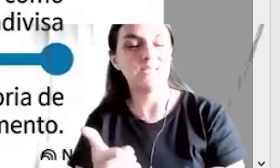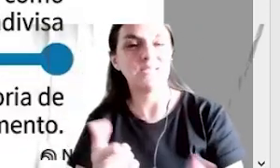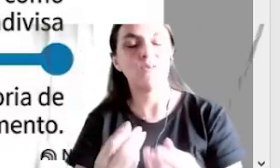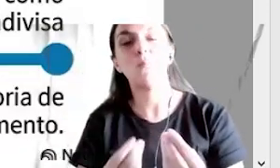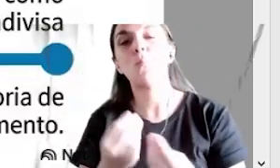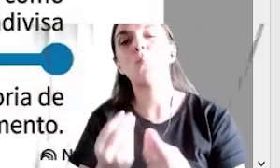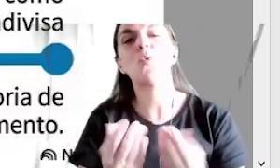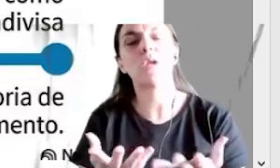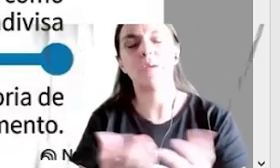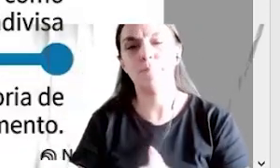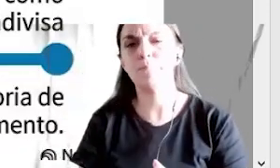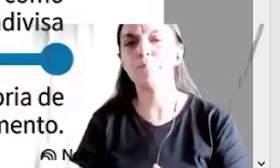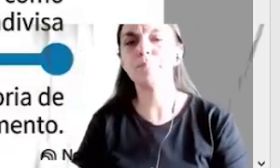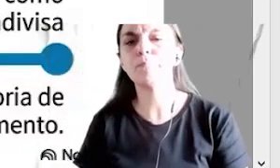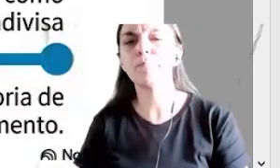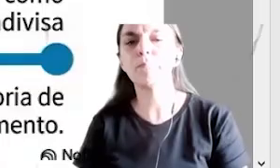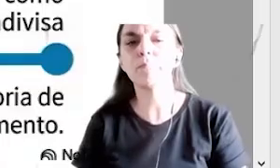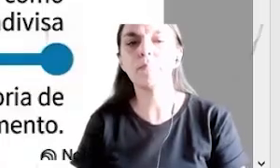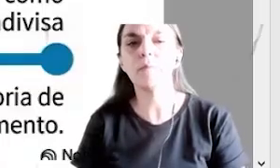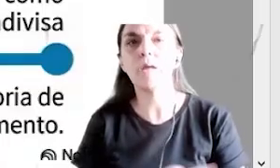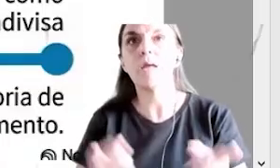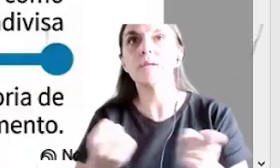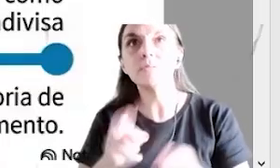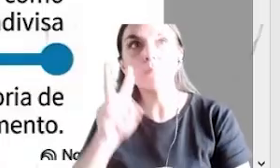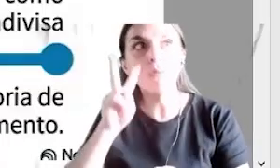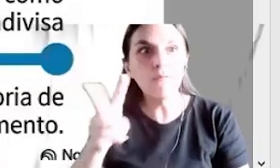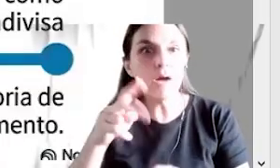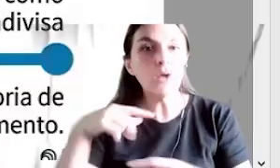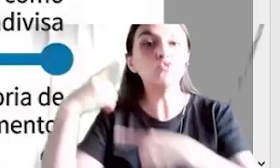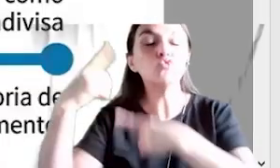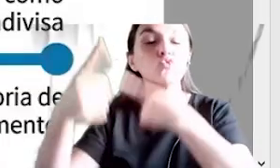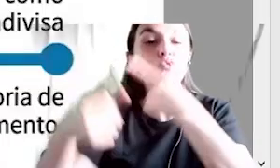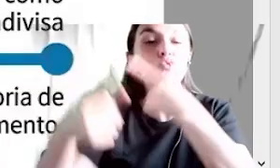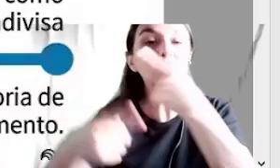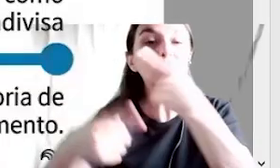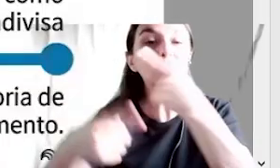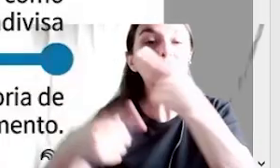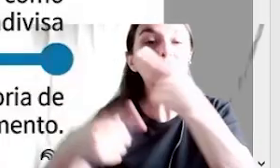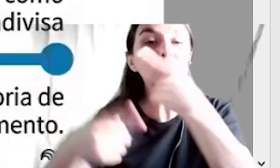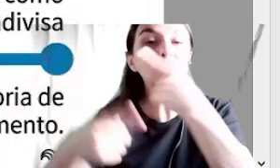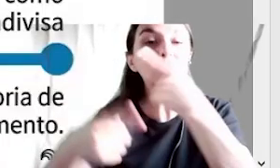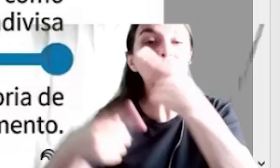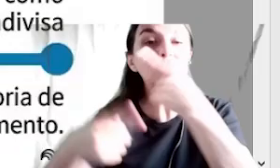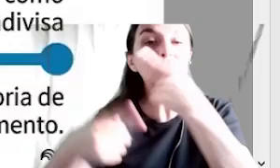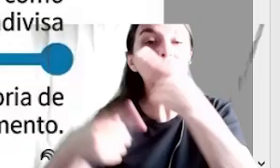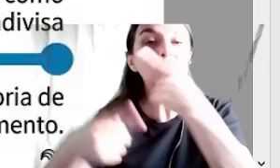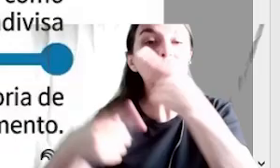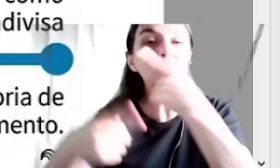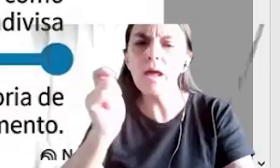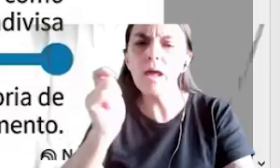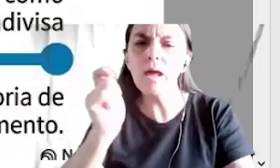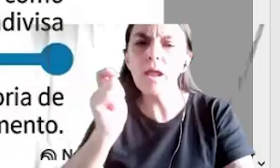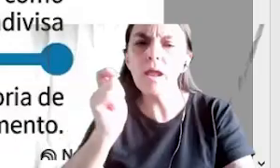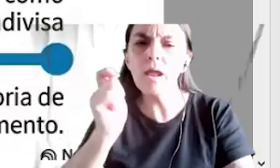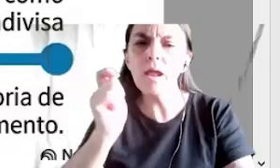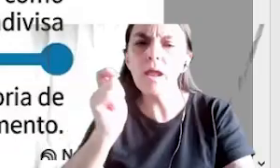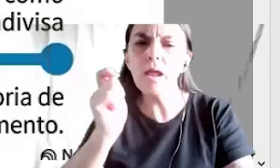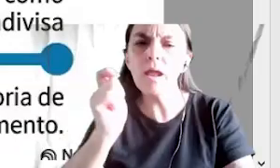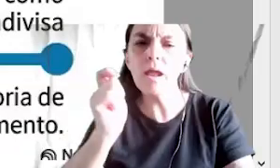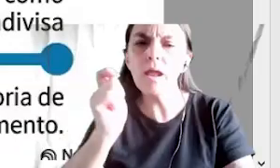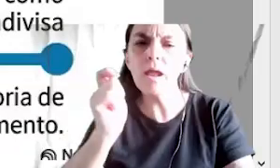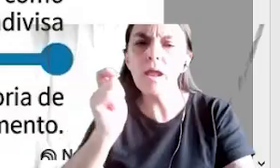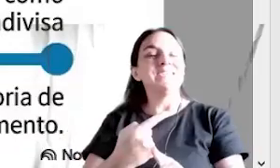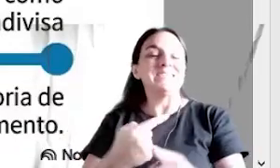hora de determinar quiénes administran esa sucesión indivisa, por supuesto, suelen producir a veces